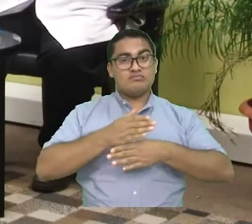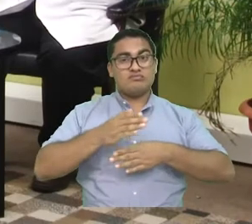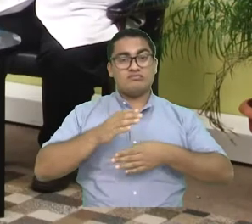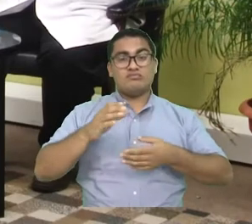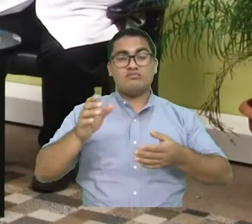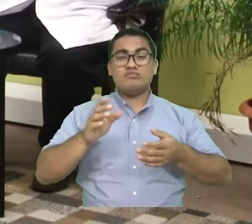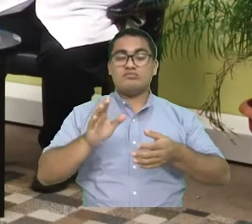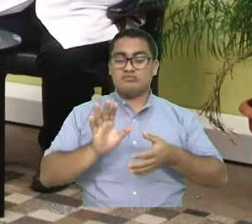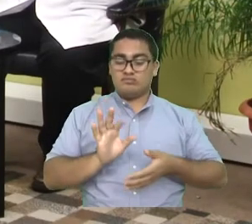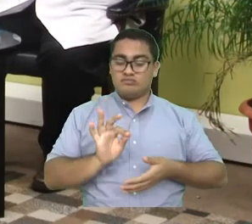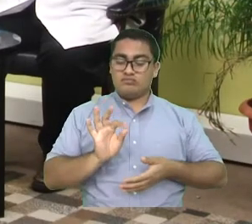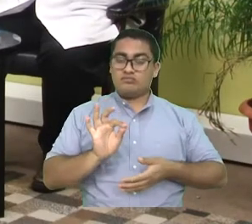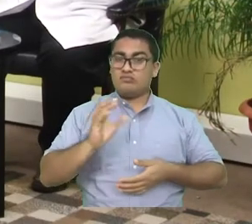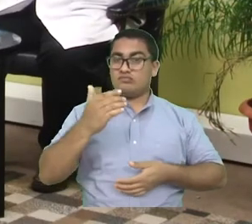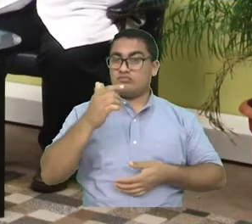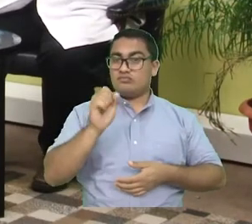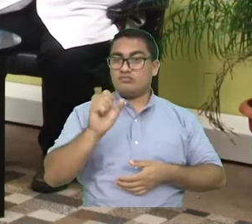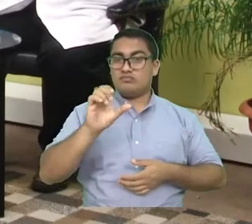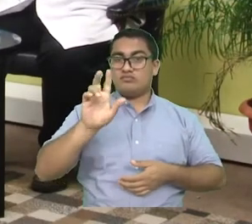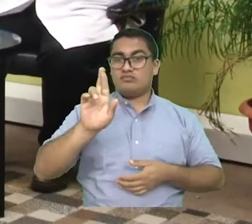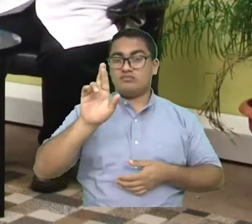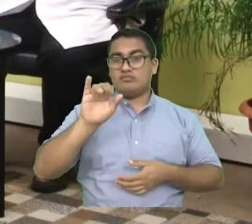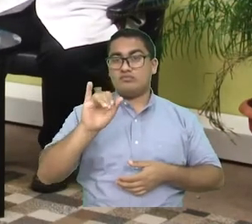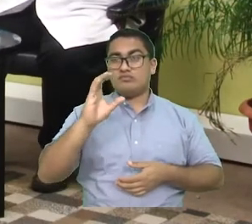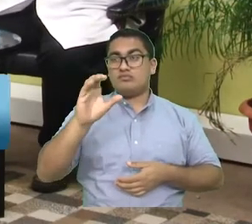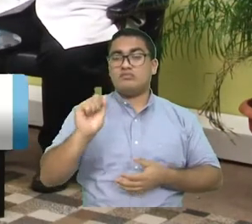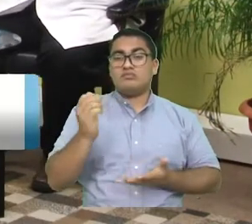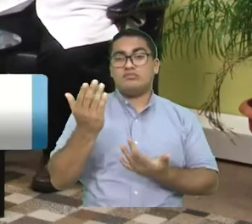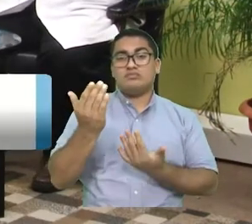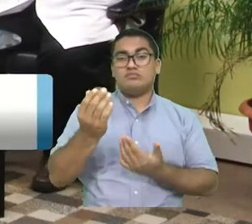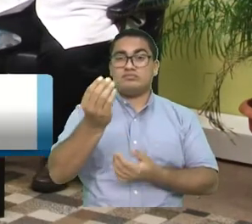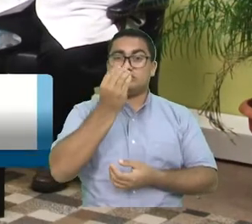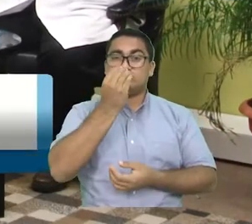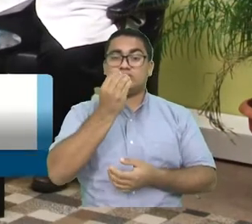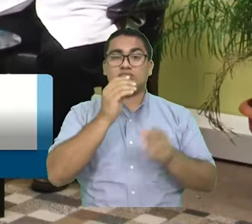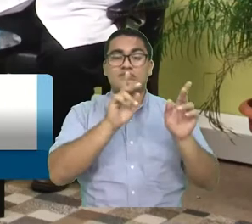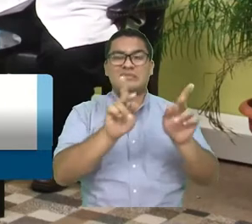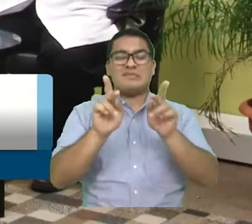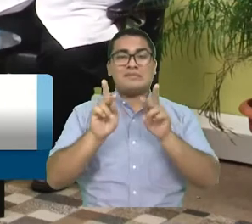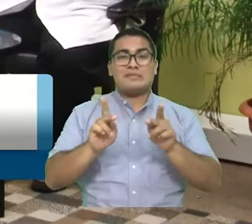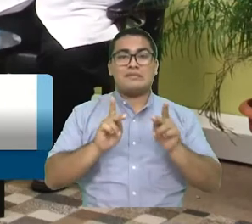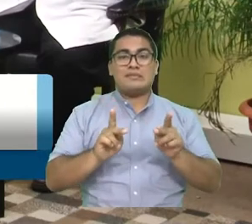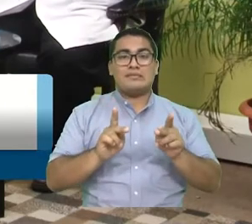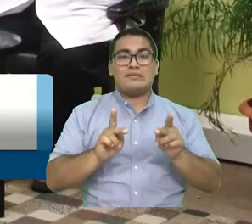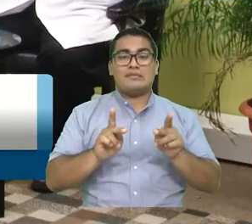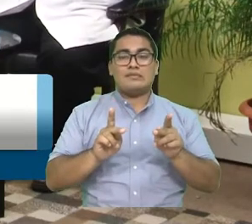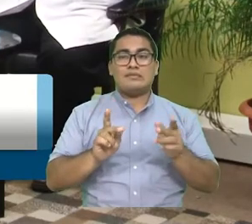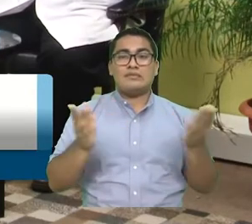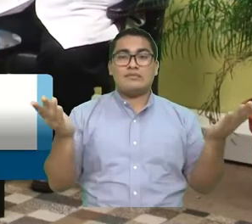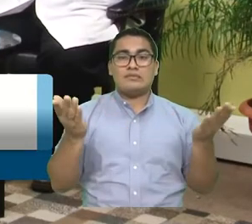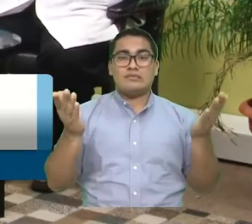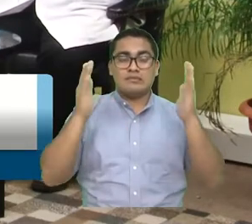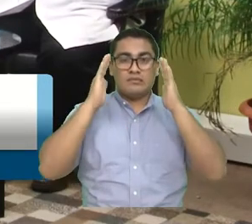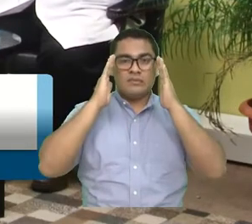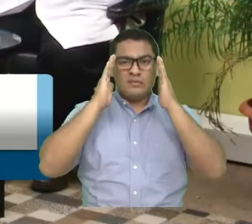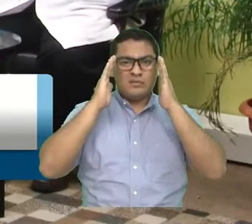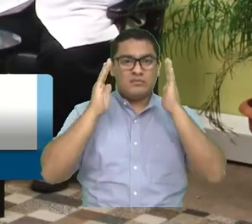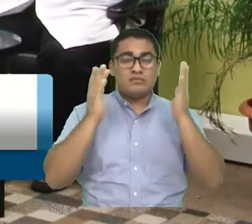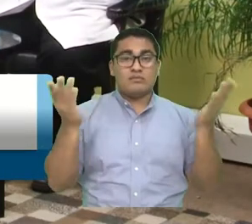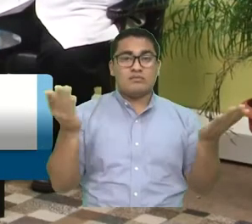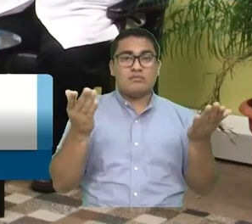está la mucosa gástrica, que es la que espera el alimento cuando nosotros comemos. Es ahí donde se hace toda